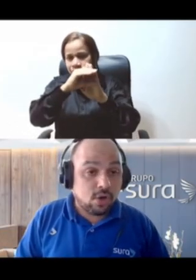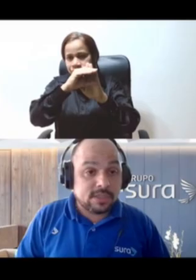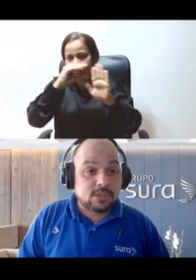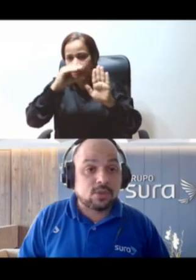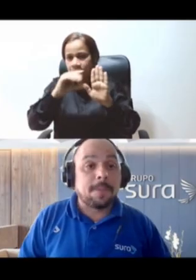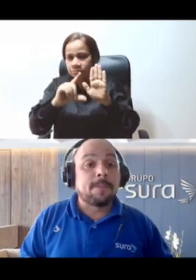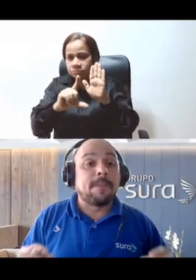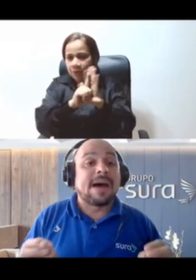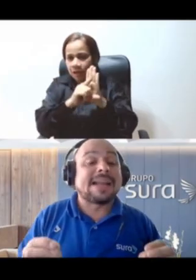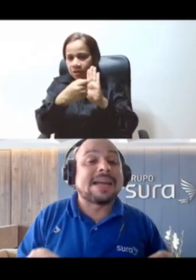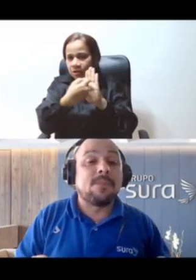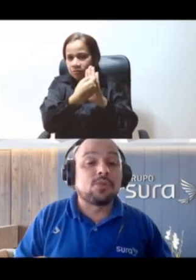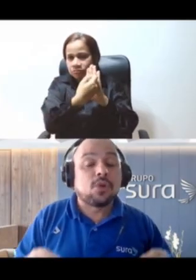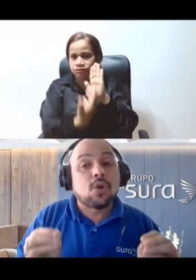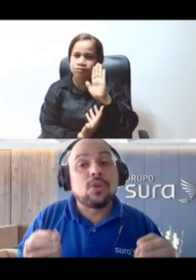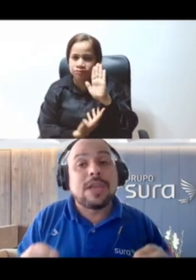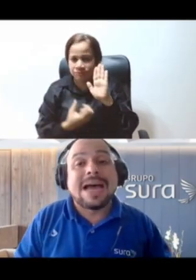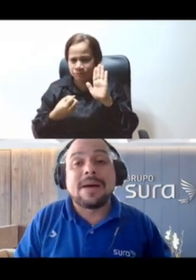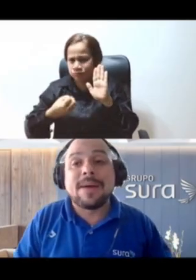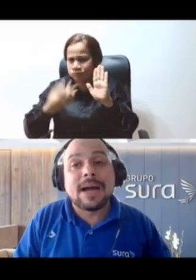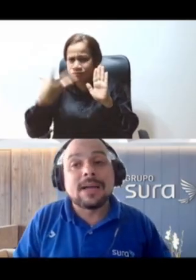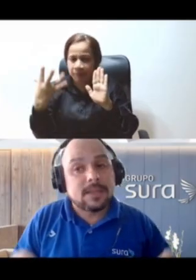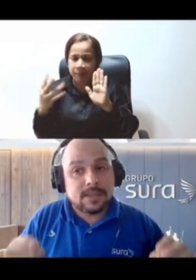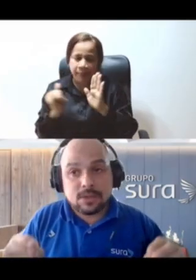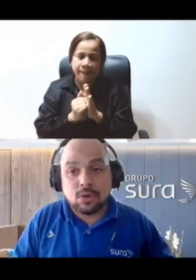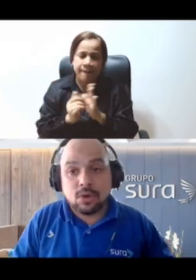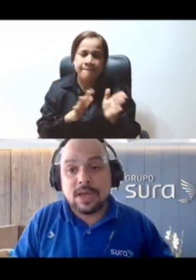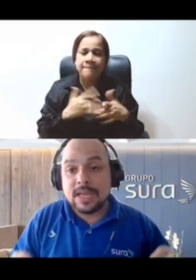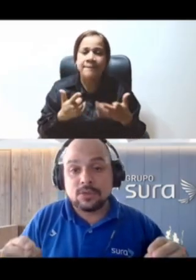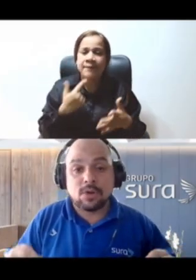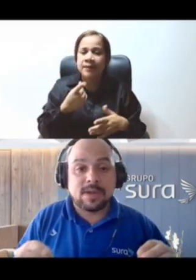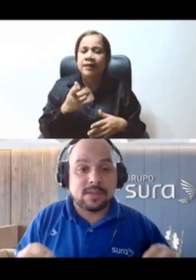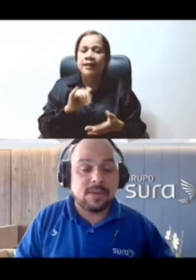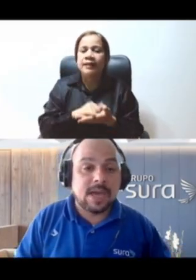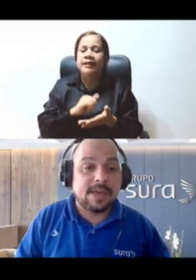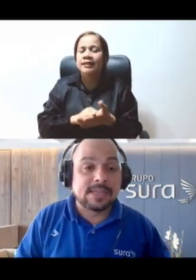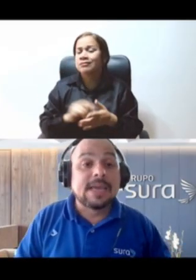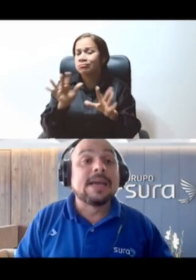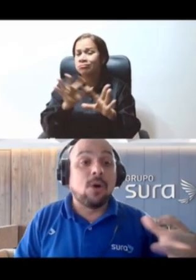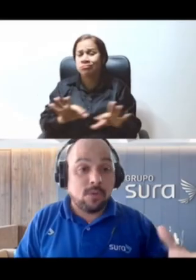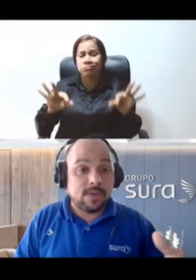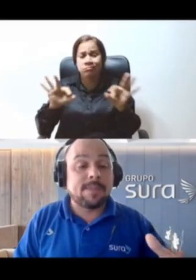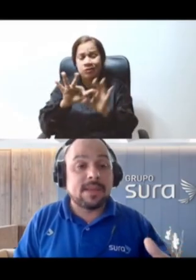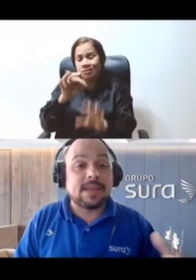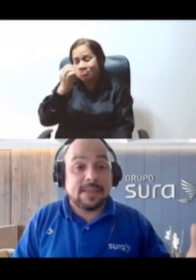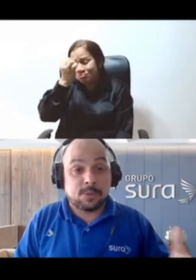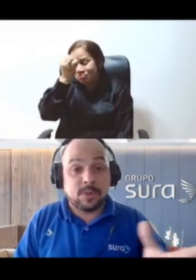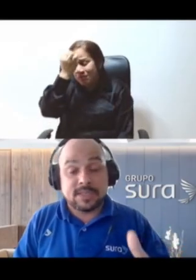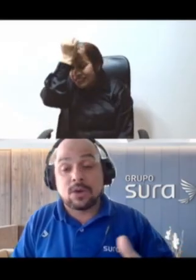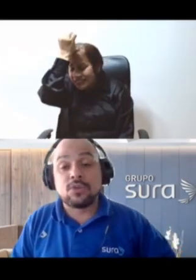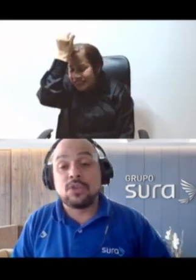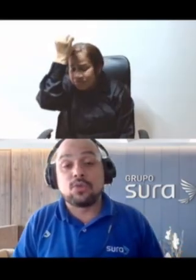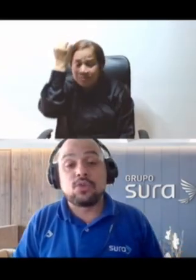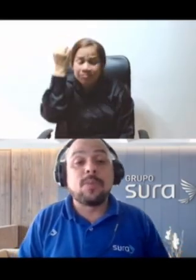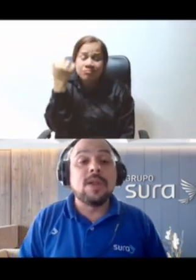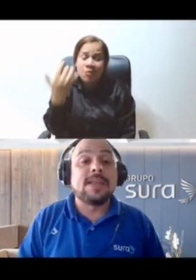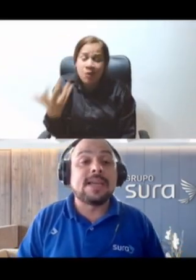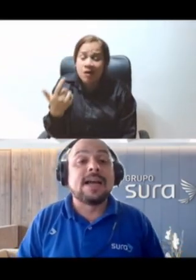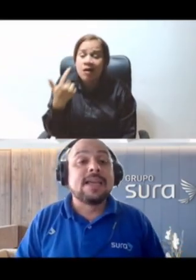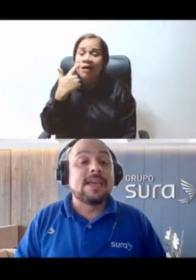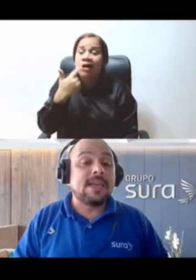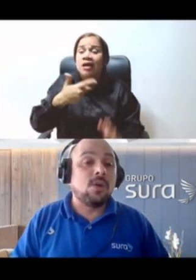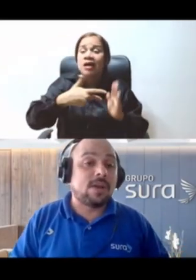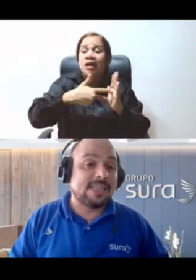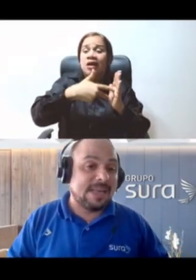de resoluciones. Listo, arrancamos con la mamá de todas las normatividades, obviamente después de la